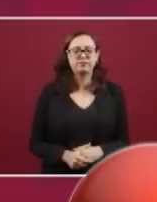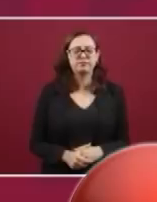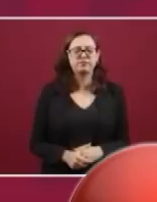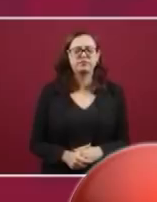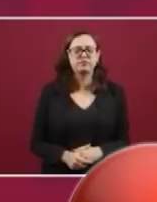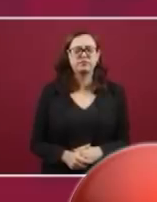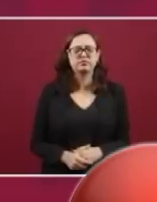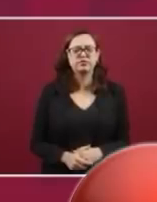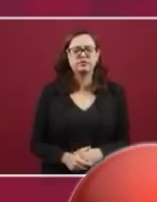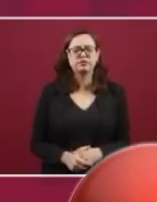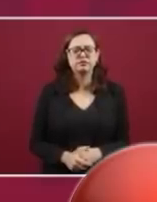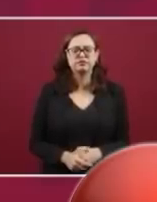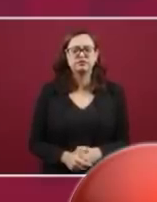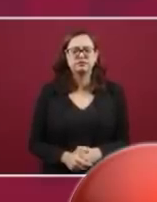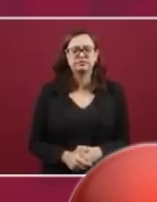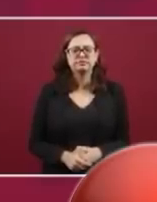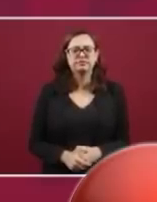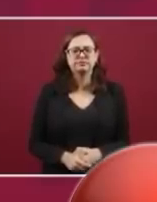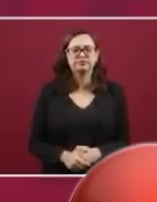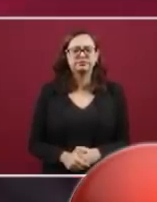Se demostró